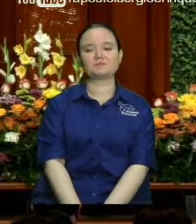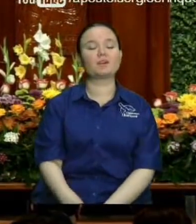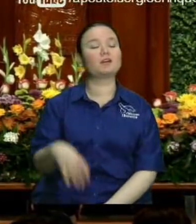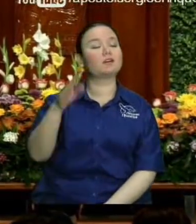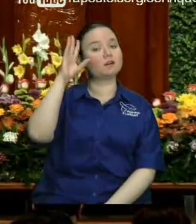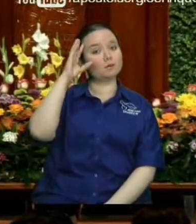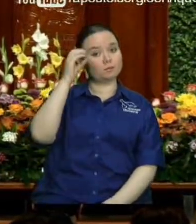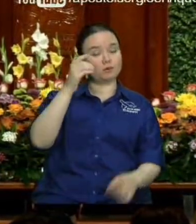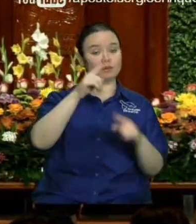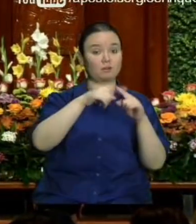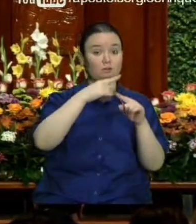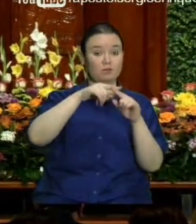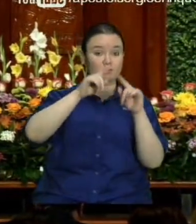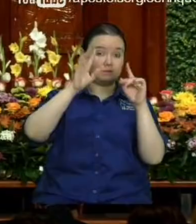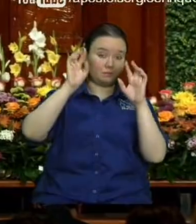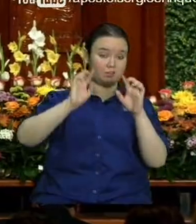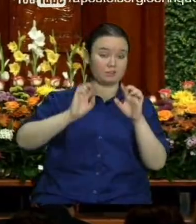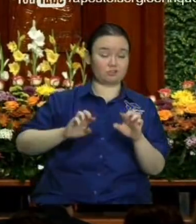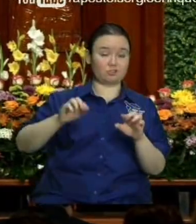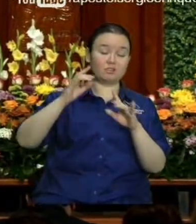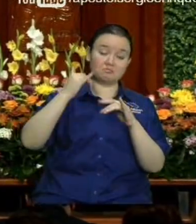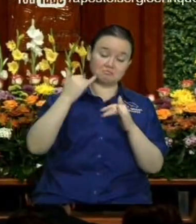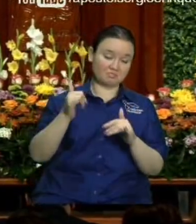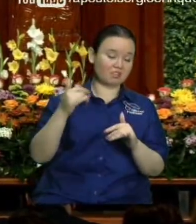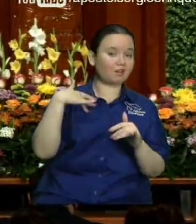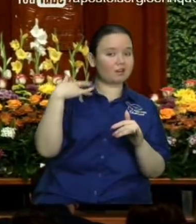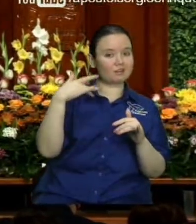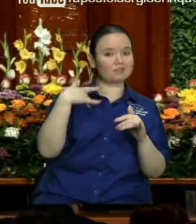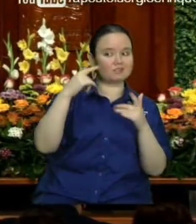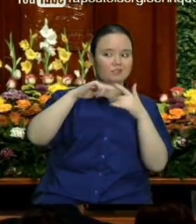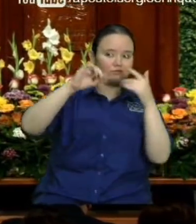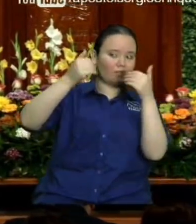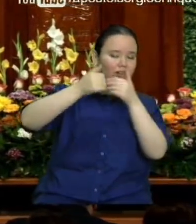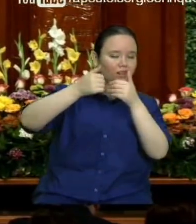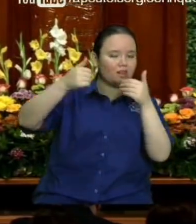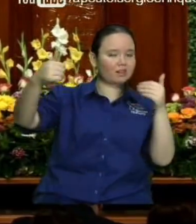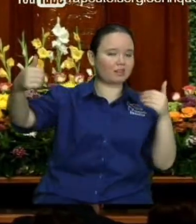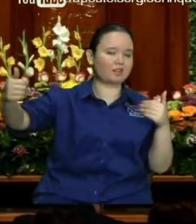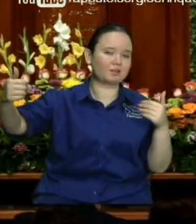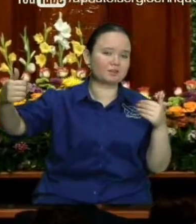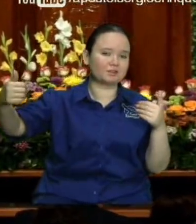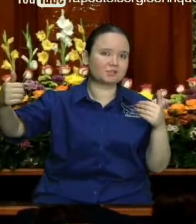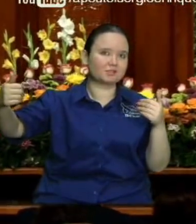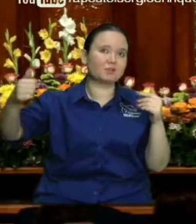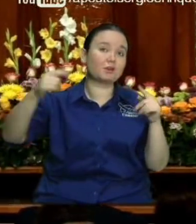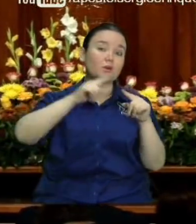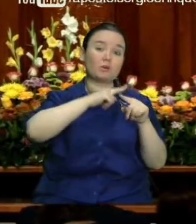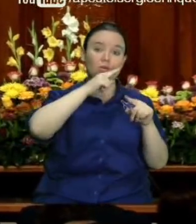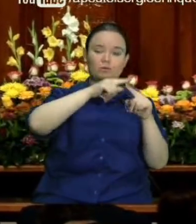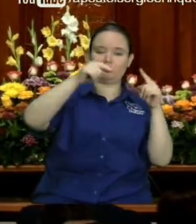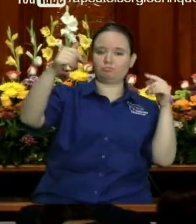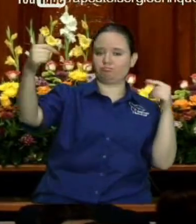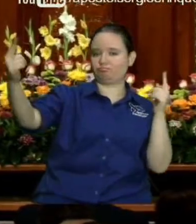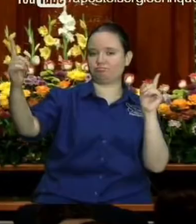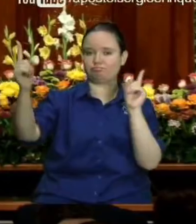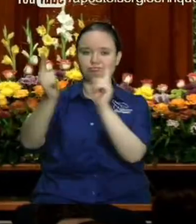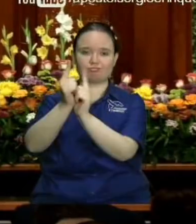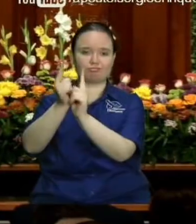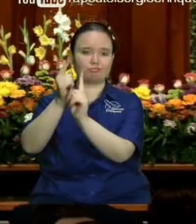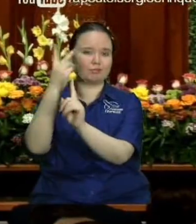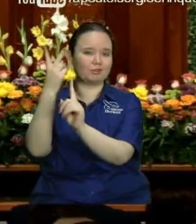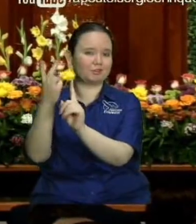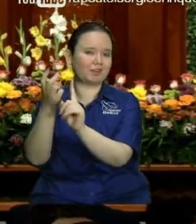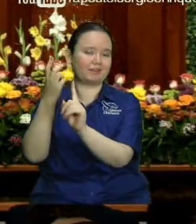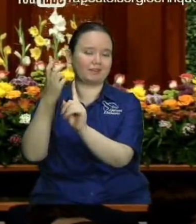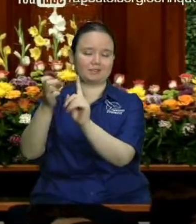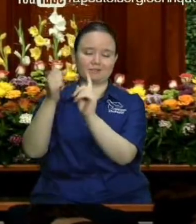Porque cuando uno ha estado lejos, y yo se lo digo por experiencia, ¿verdad?, que cuando uno ha estado lejos de la asamblea, qué sabroso siente